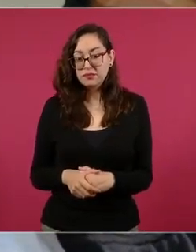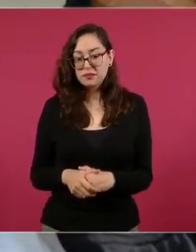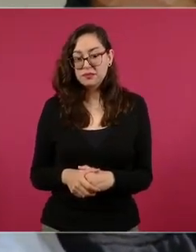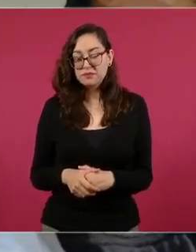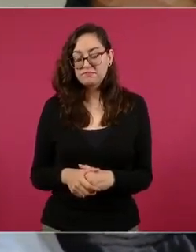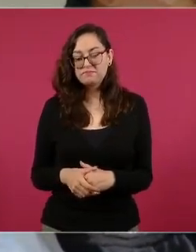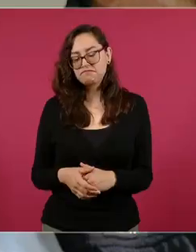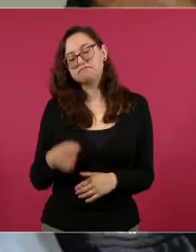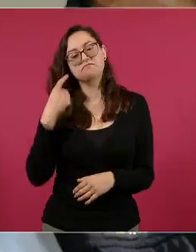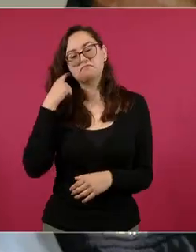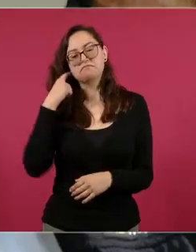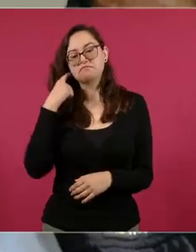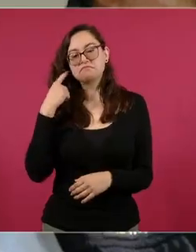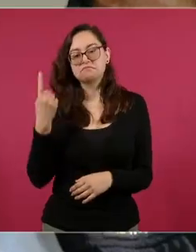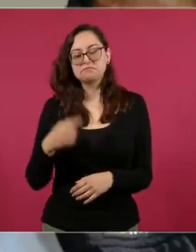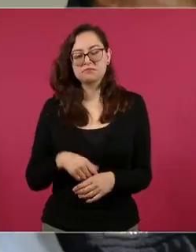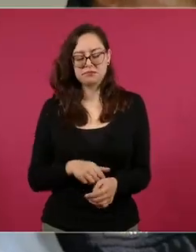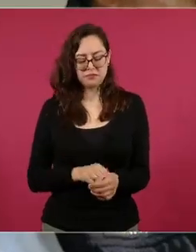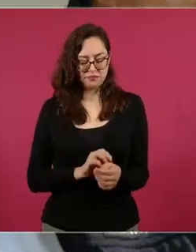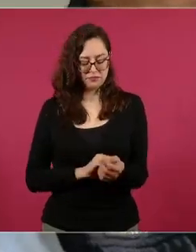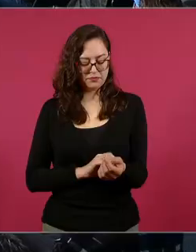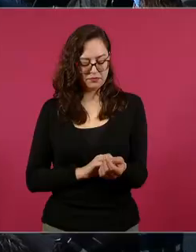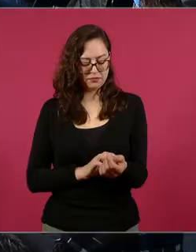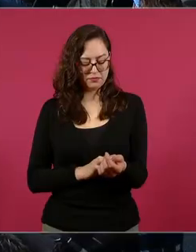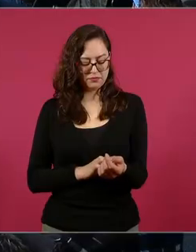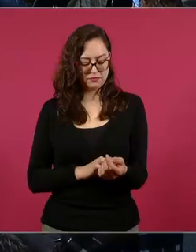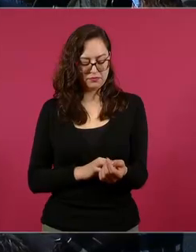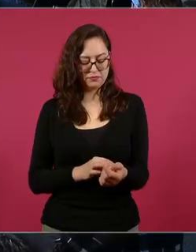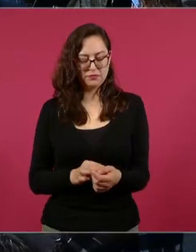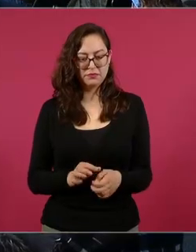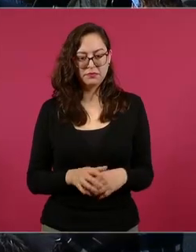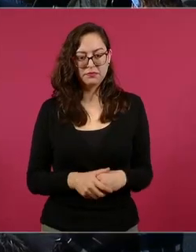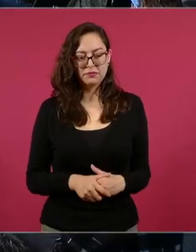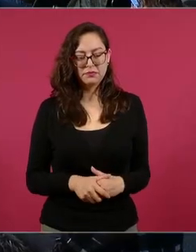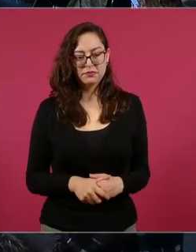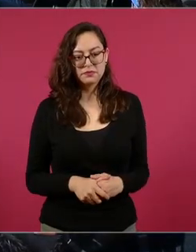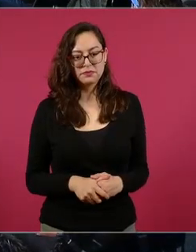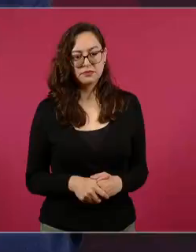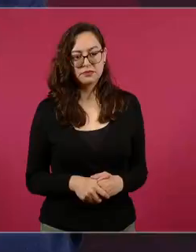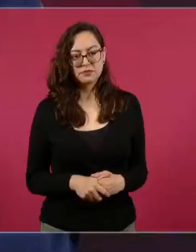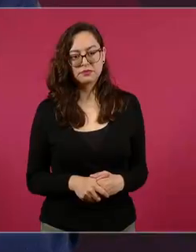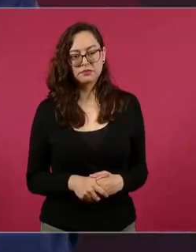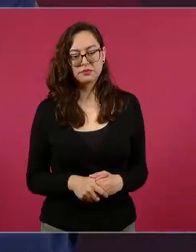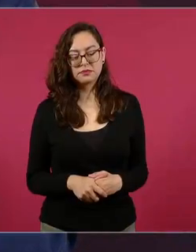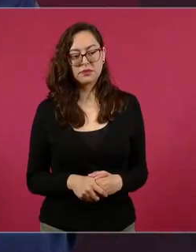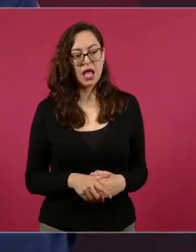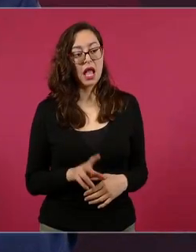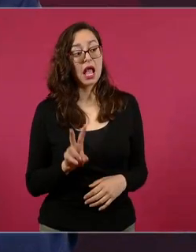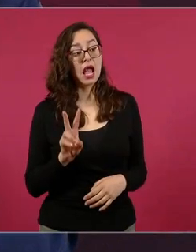la problemática que tenemos del agua en San Luis Potosí, presidente. Sí, el viernes que venga, Germán.